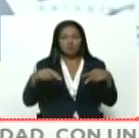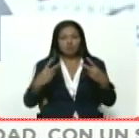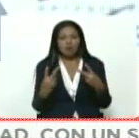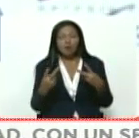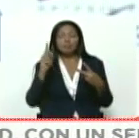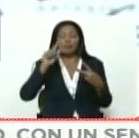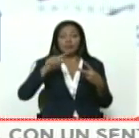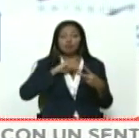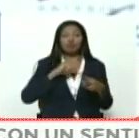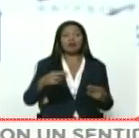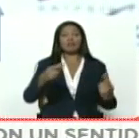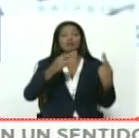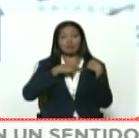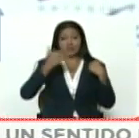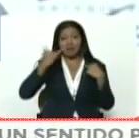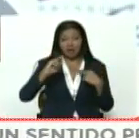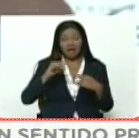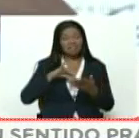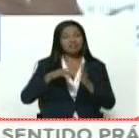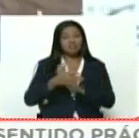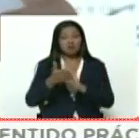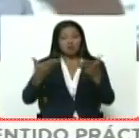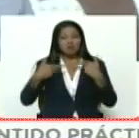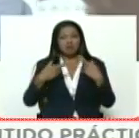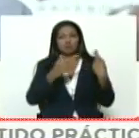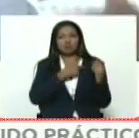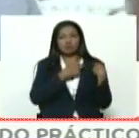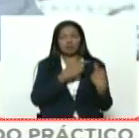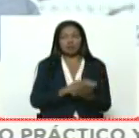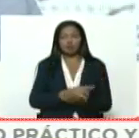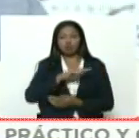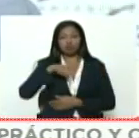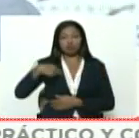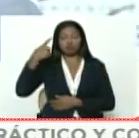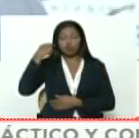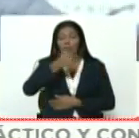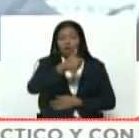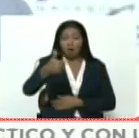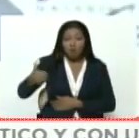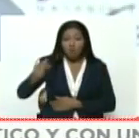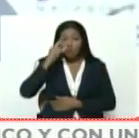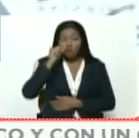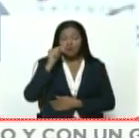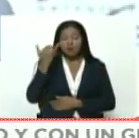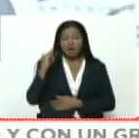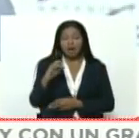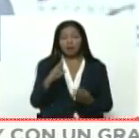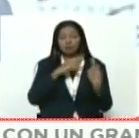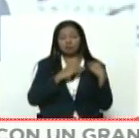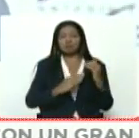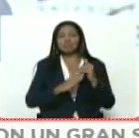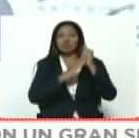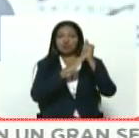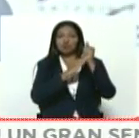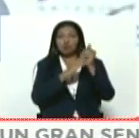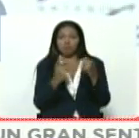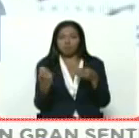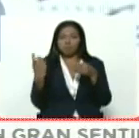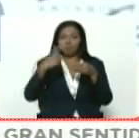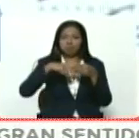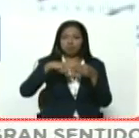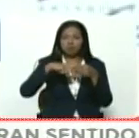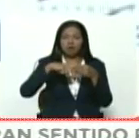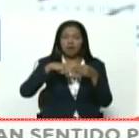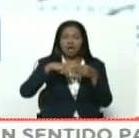también entendemos la responsabilidad que eso significa. Estamos proponiendo que todos esos compañeros y compañeras que están en cargos de dirección entren en el